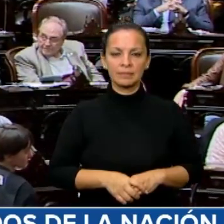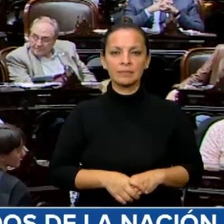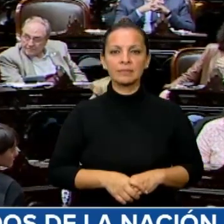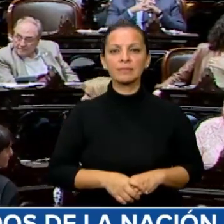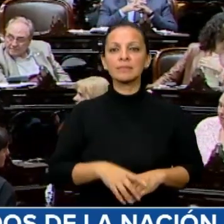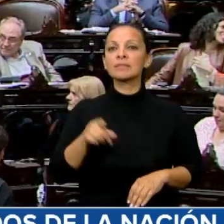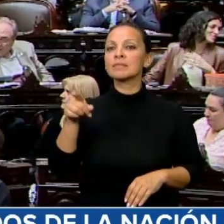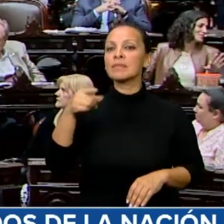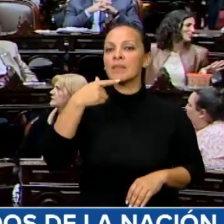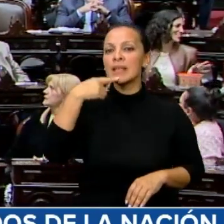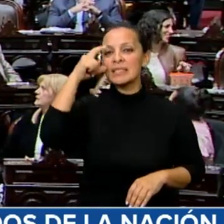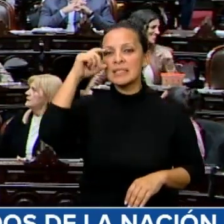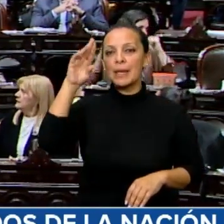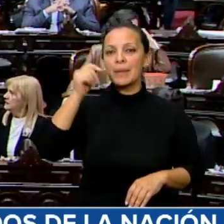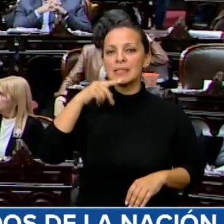Sebastián.